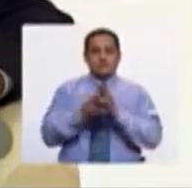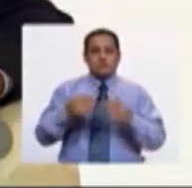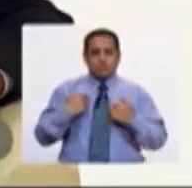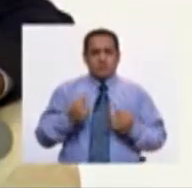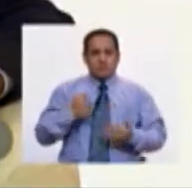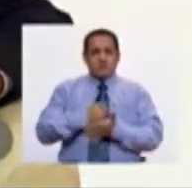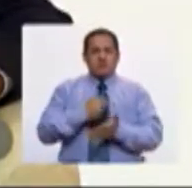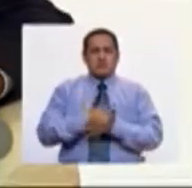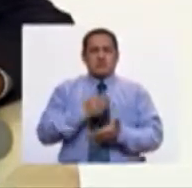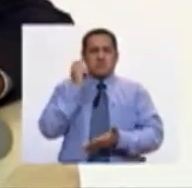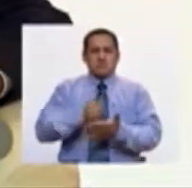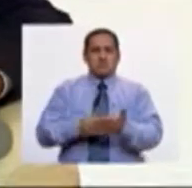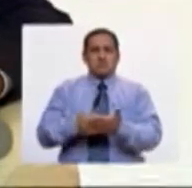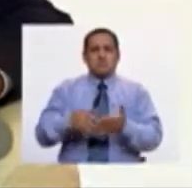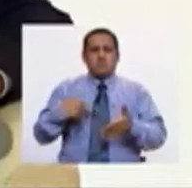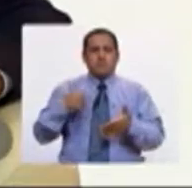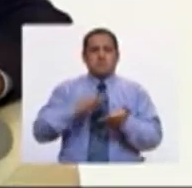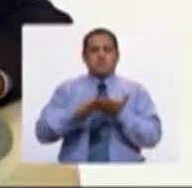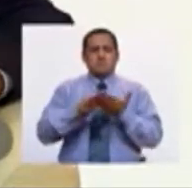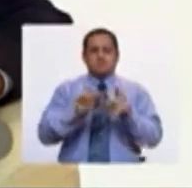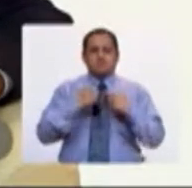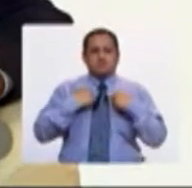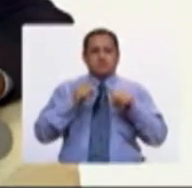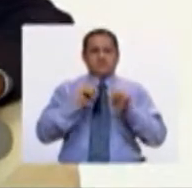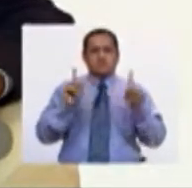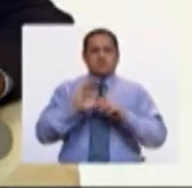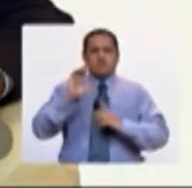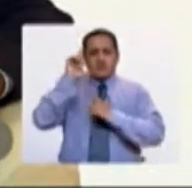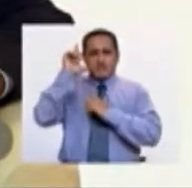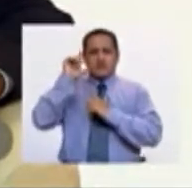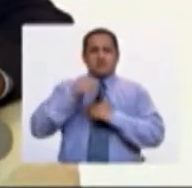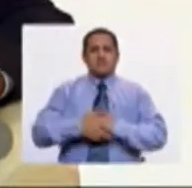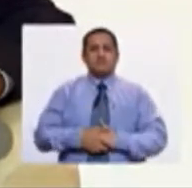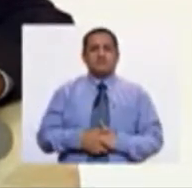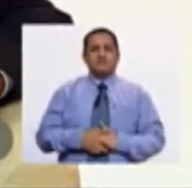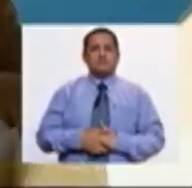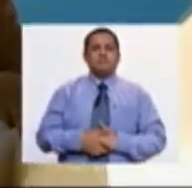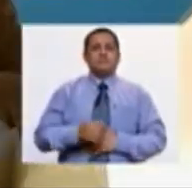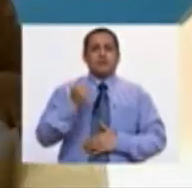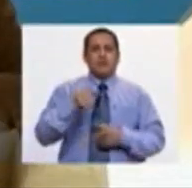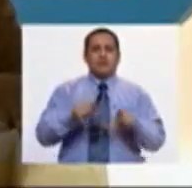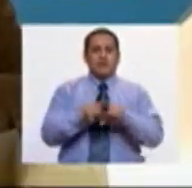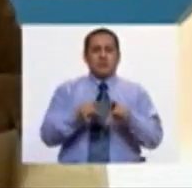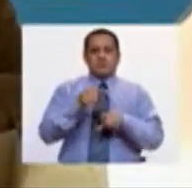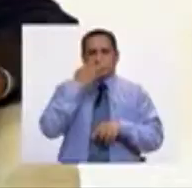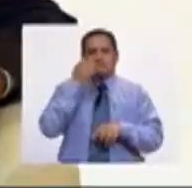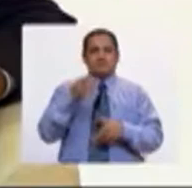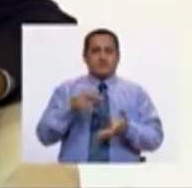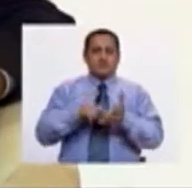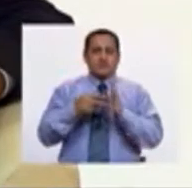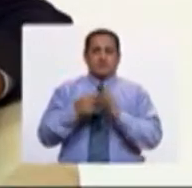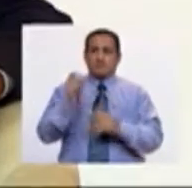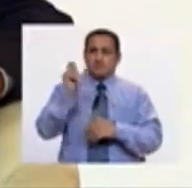medios necesarios como pagar una multa, podía exonerarse de prestar el servicio militar obligatorio. Lo entendieron como discriminación. Como